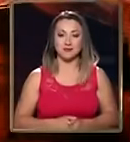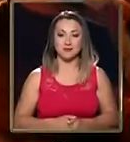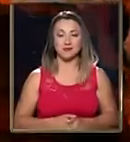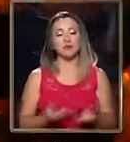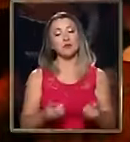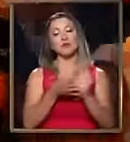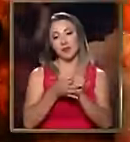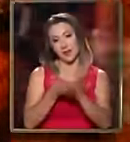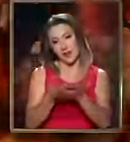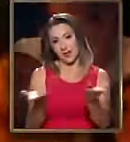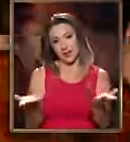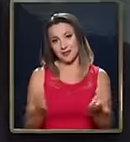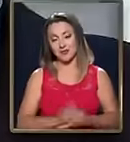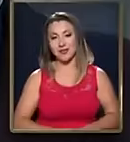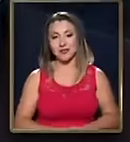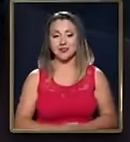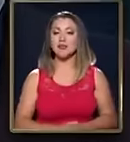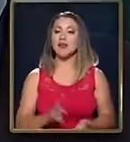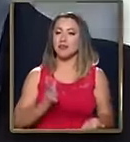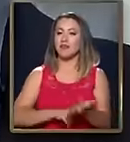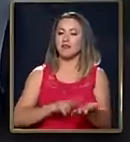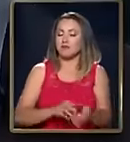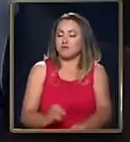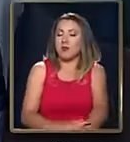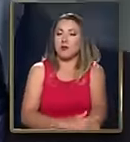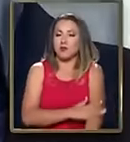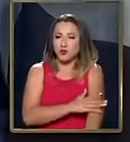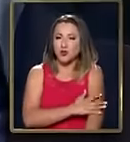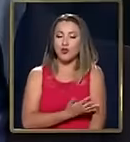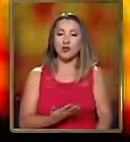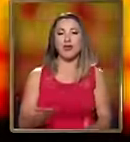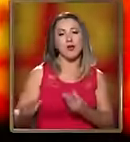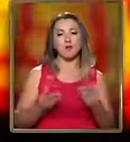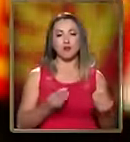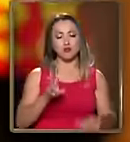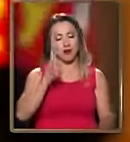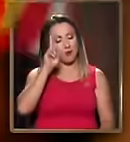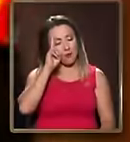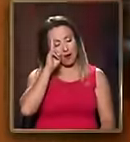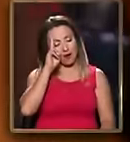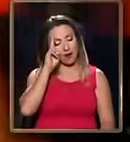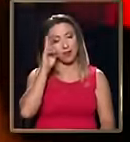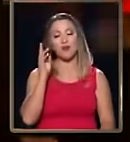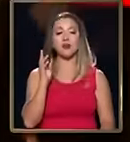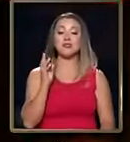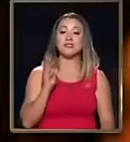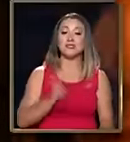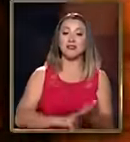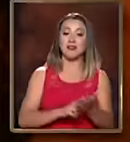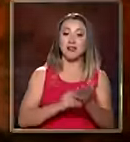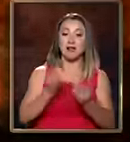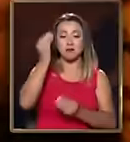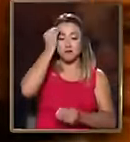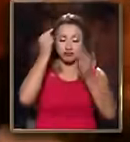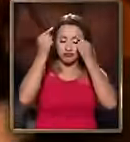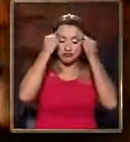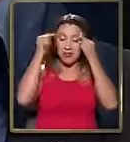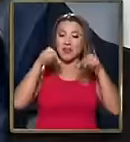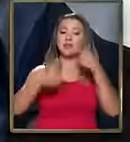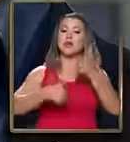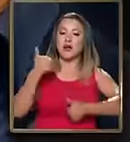Muchas gracias. Son emociones, son tantos recuerdos y se me vienen a la mente. Porque